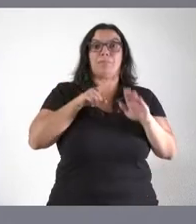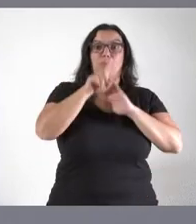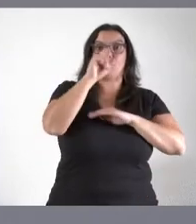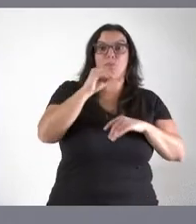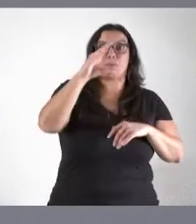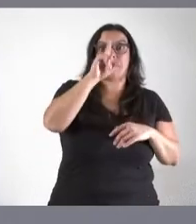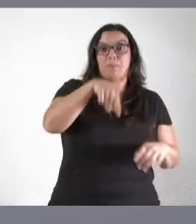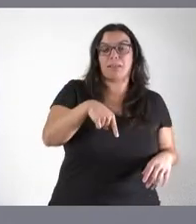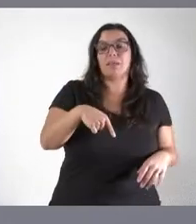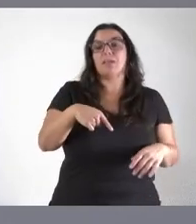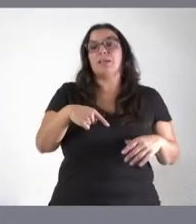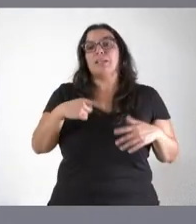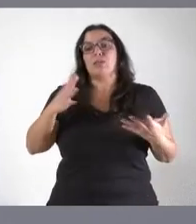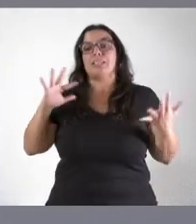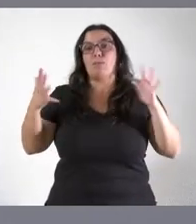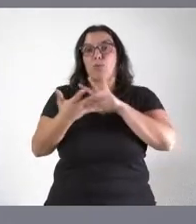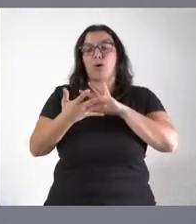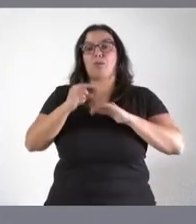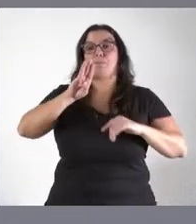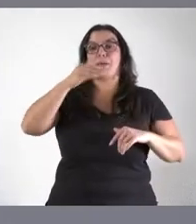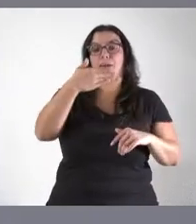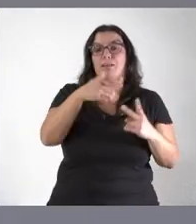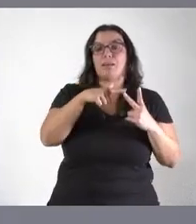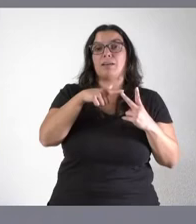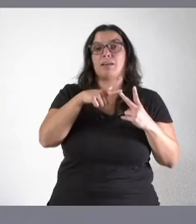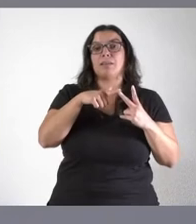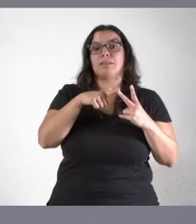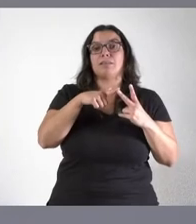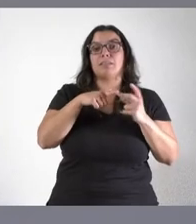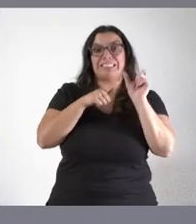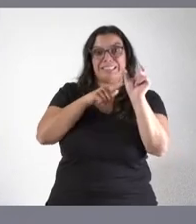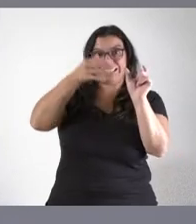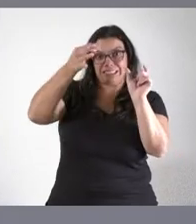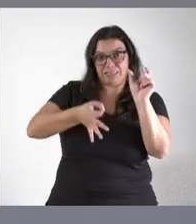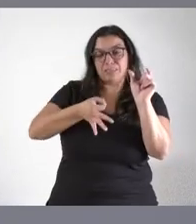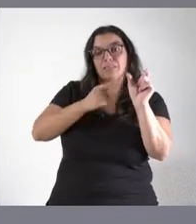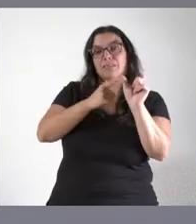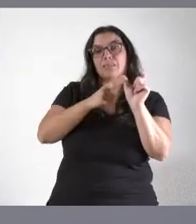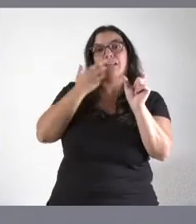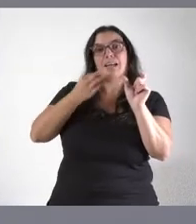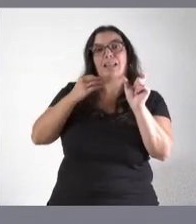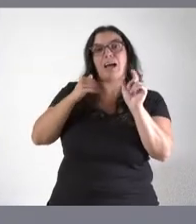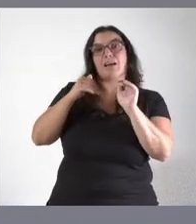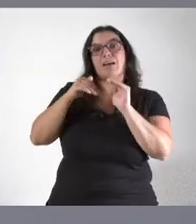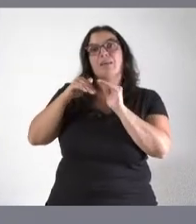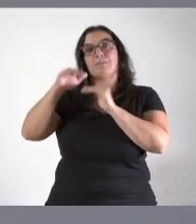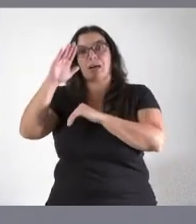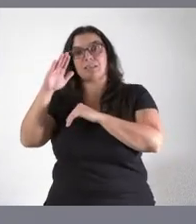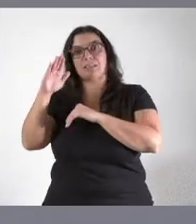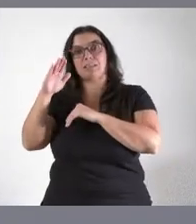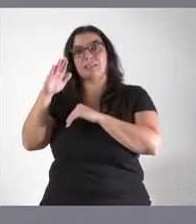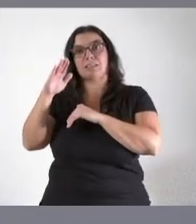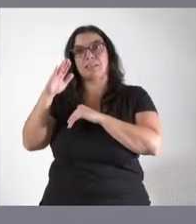de pib en términos nominales es mayor de lo que es el incremento de